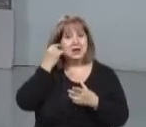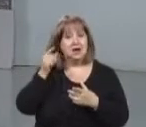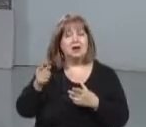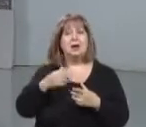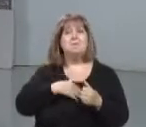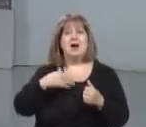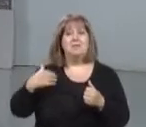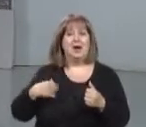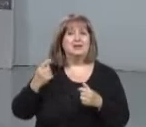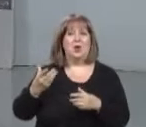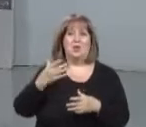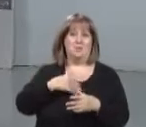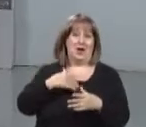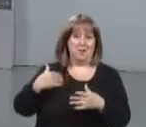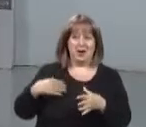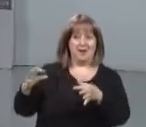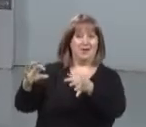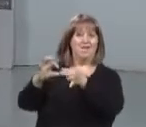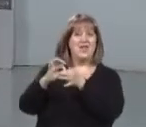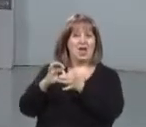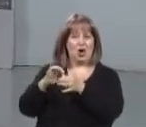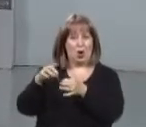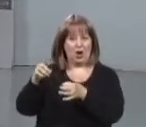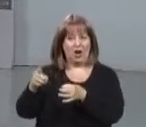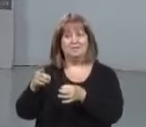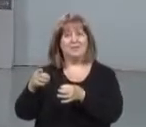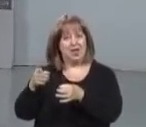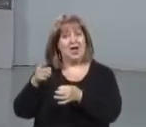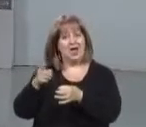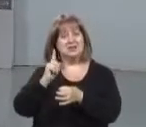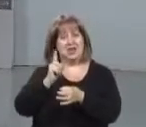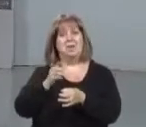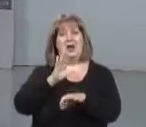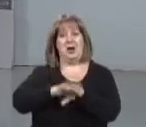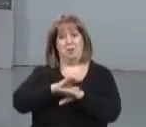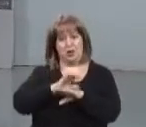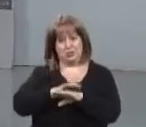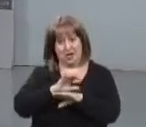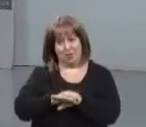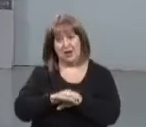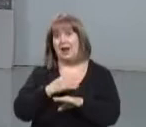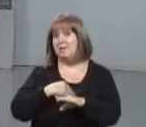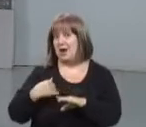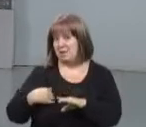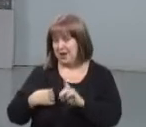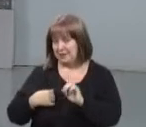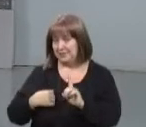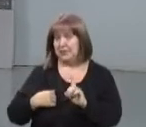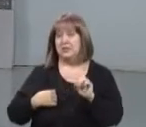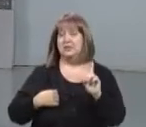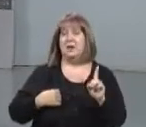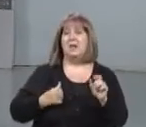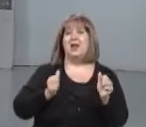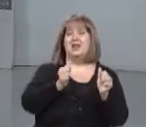caso de la madre por el vínculo, llegan a una instancia de juicio por jurados. Exactamente. Pero estamos hablando de